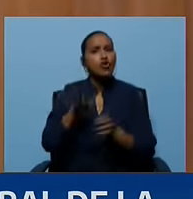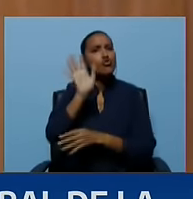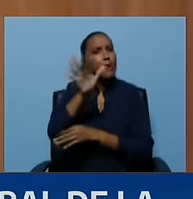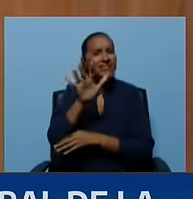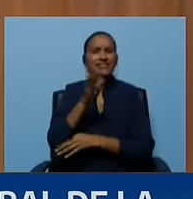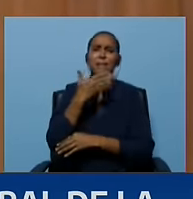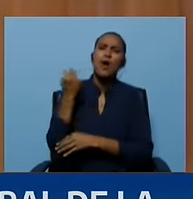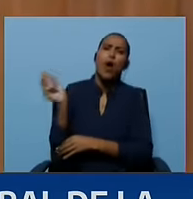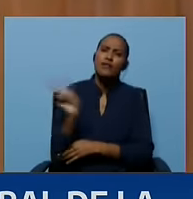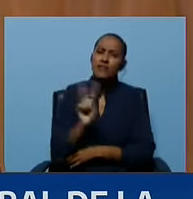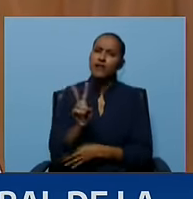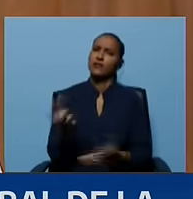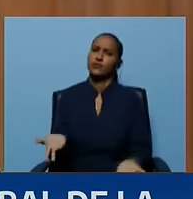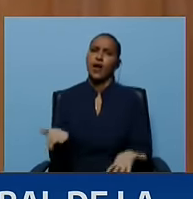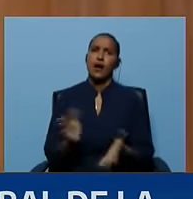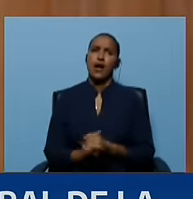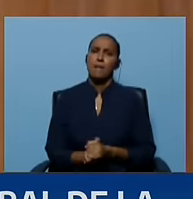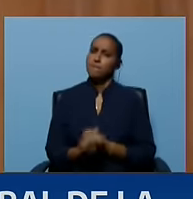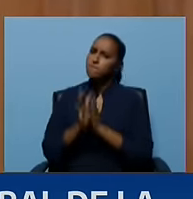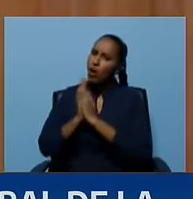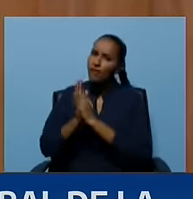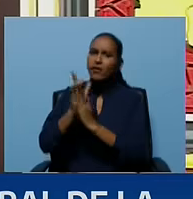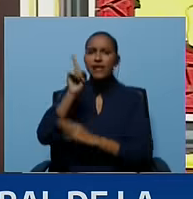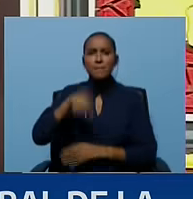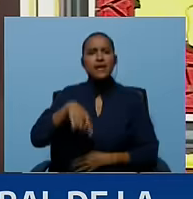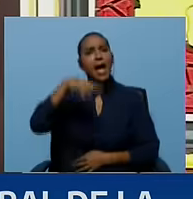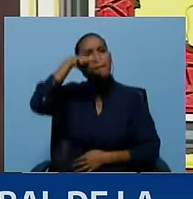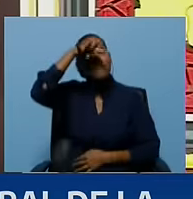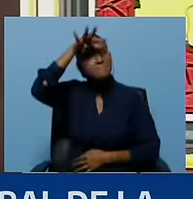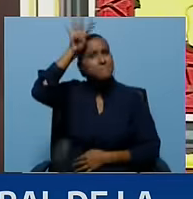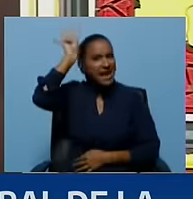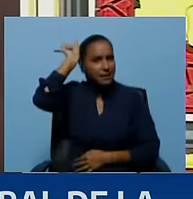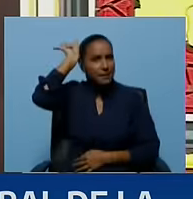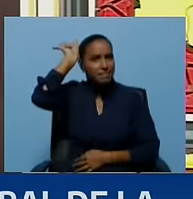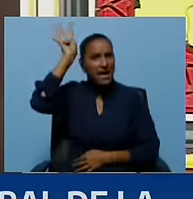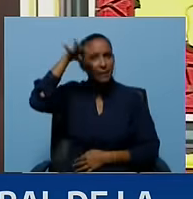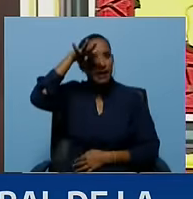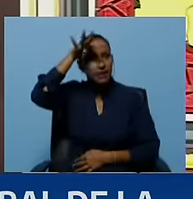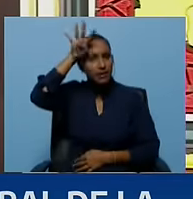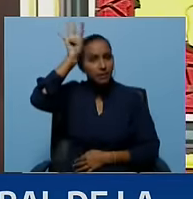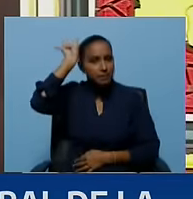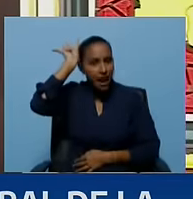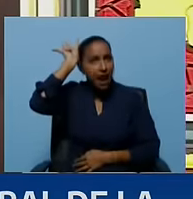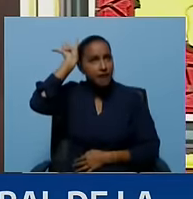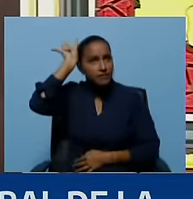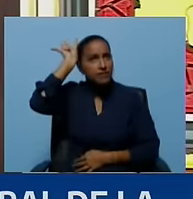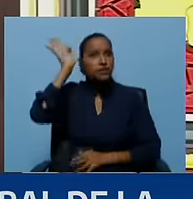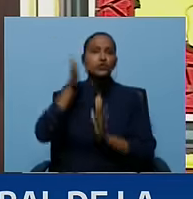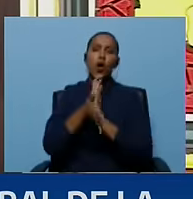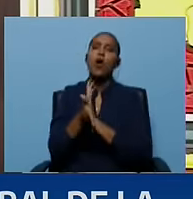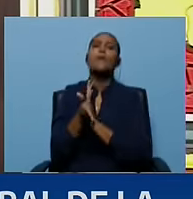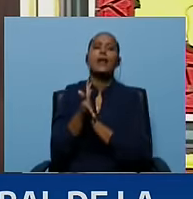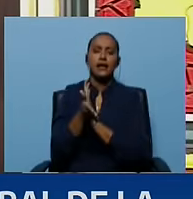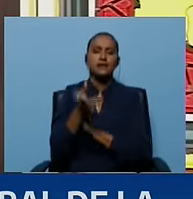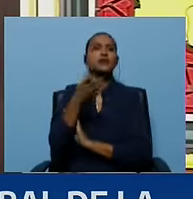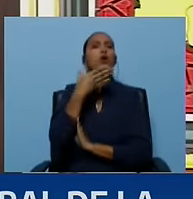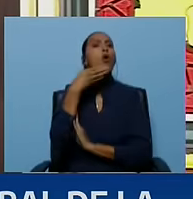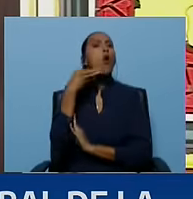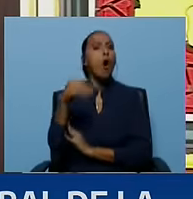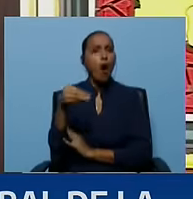Agradezco al compañero Mervin Maldonado, quien ha tenido grandes responsabilidades, un joven